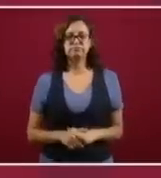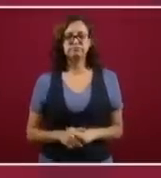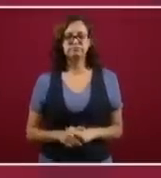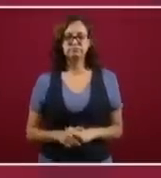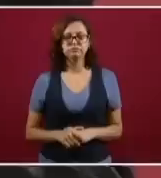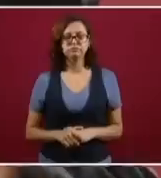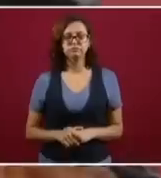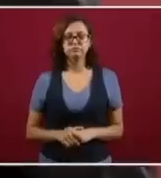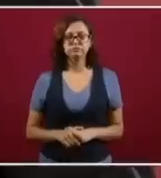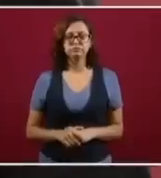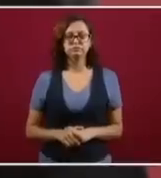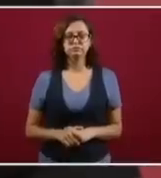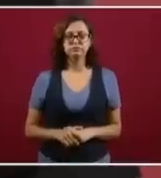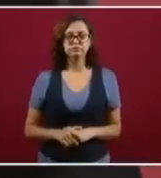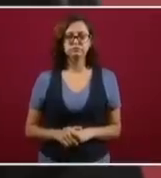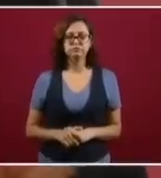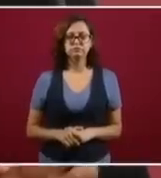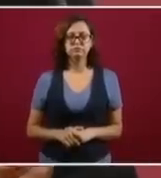Y realmente